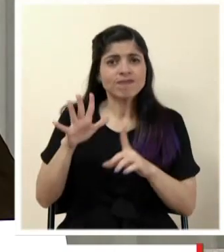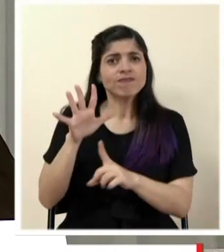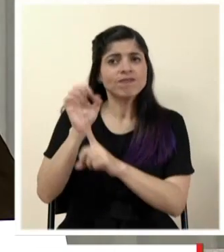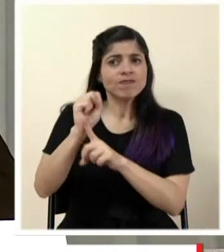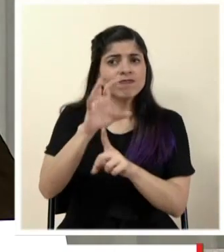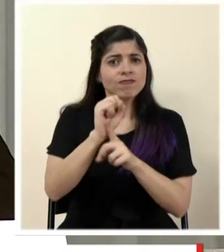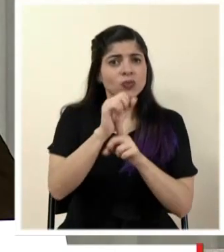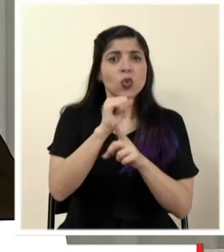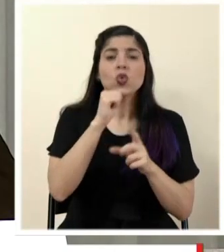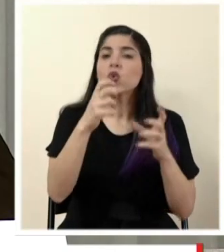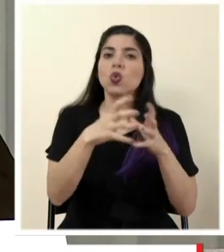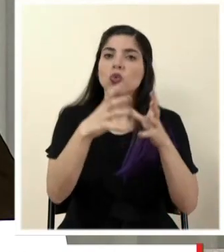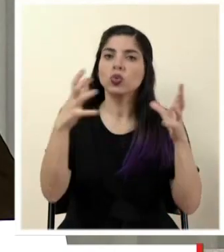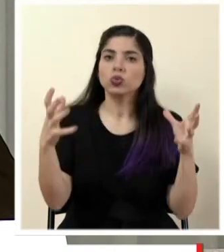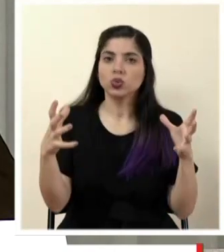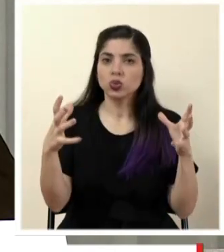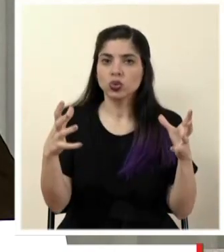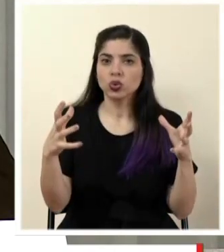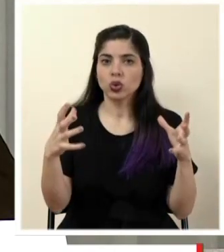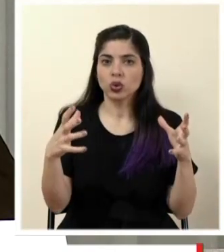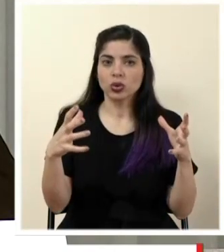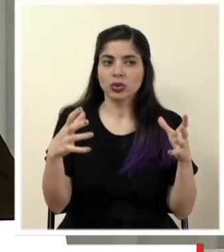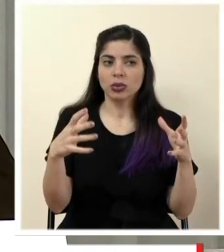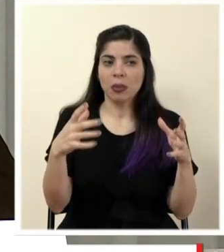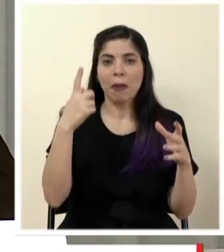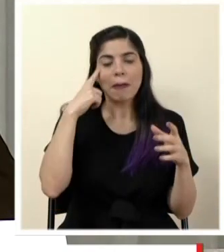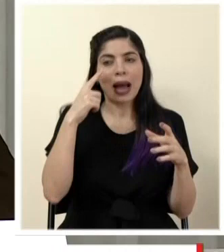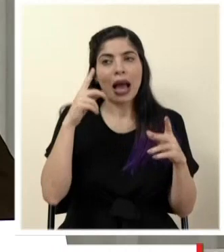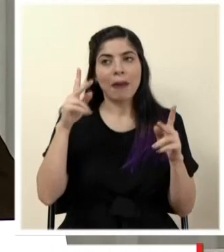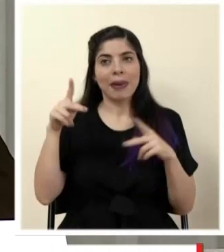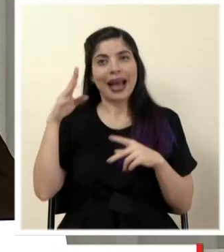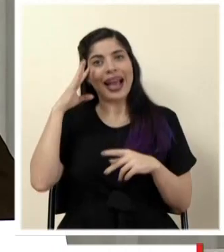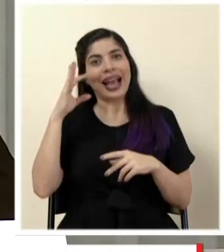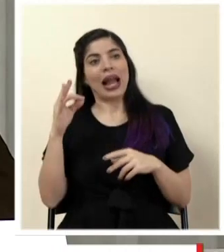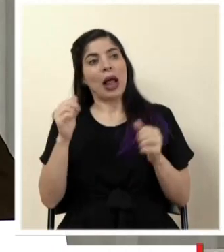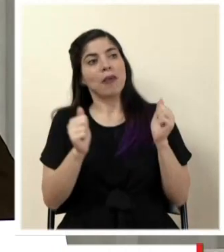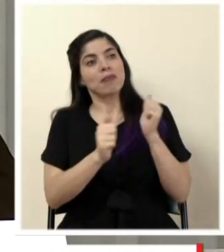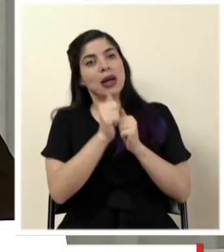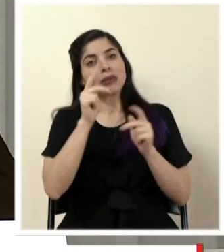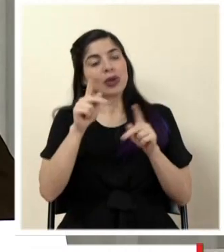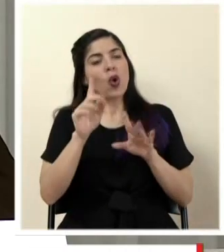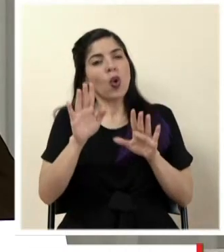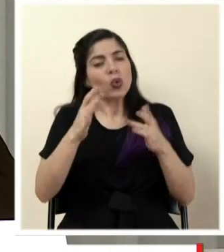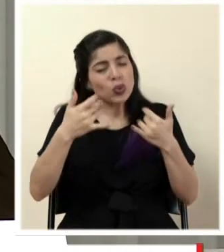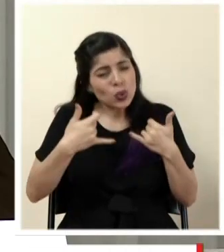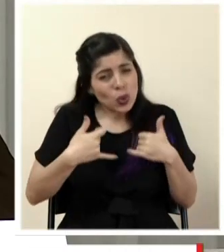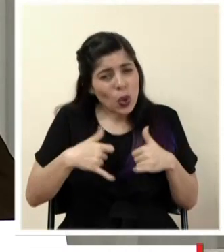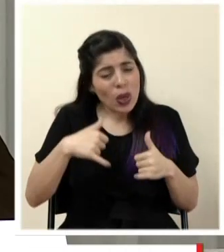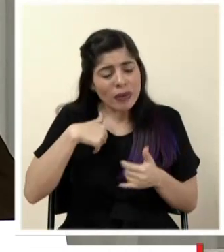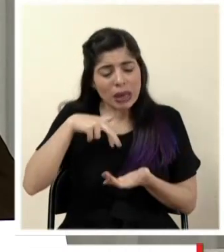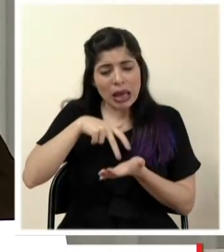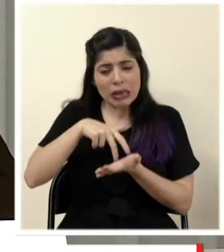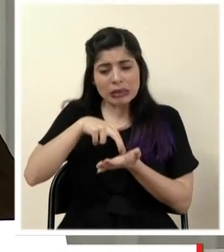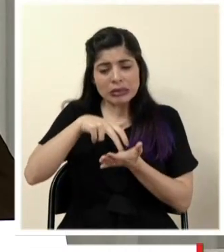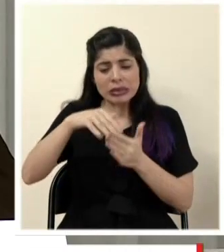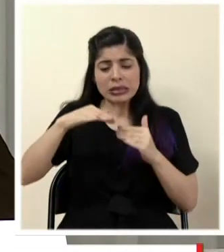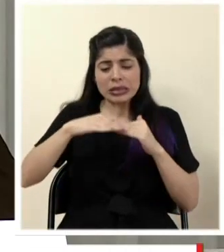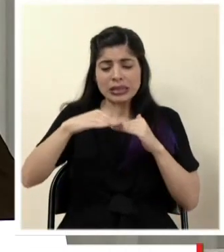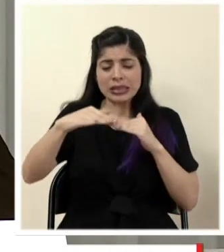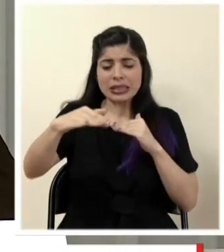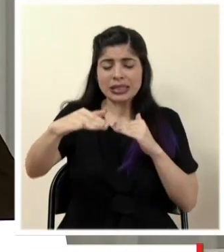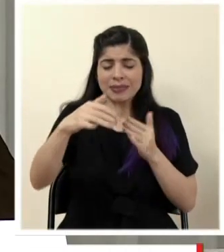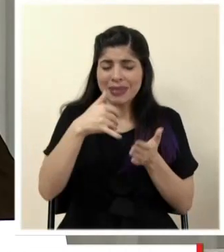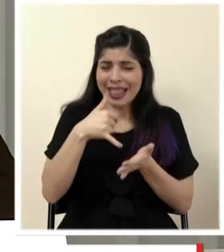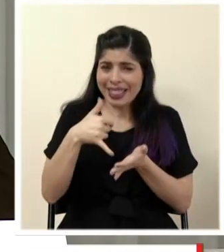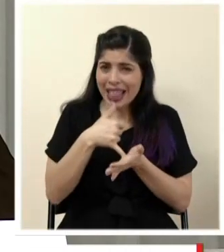tan importante como para indicar que ya la mayoría de la población, y por eso insisto, todavía caminamos en un territorio muy frágil en que la mayoría